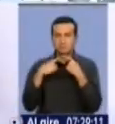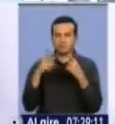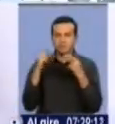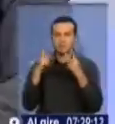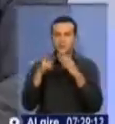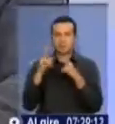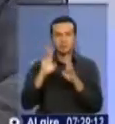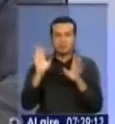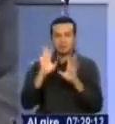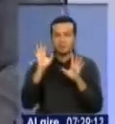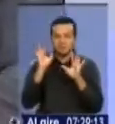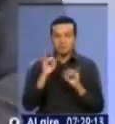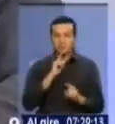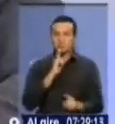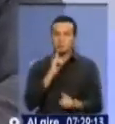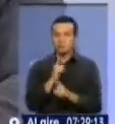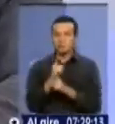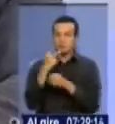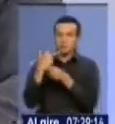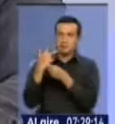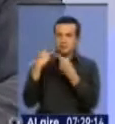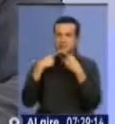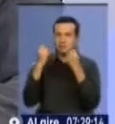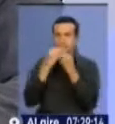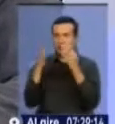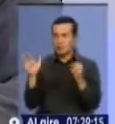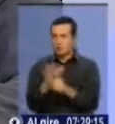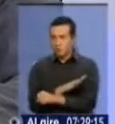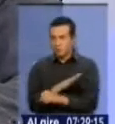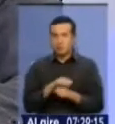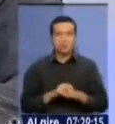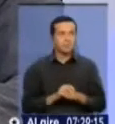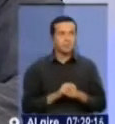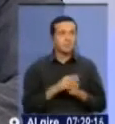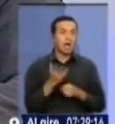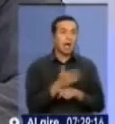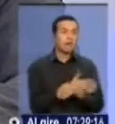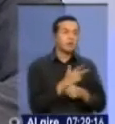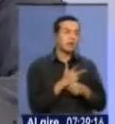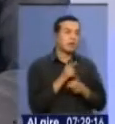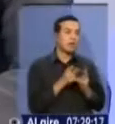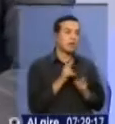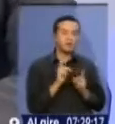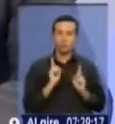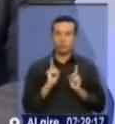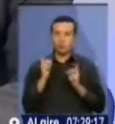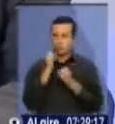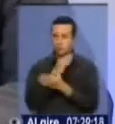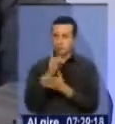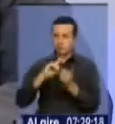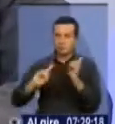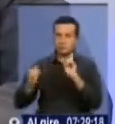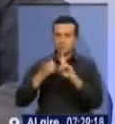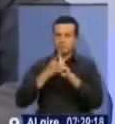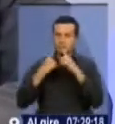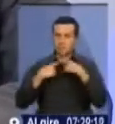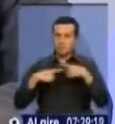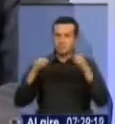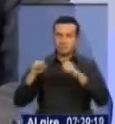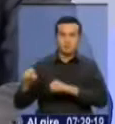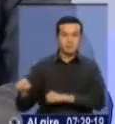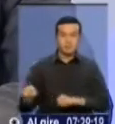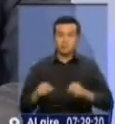bueno sí es una gran ventaja bueno en efecto hay que ser claros en decir primero que tuvimos un terremoto